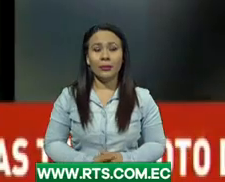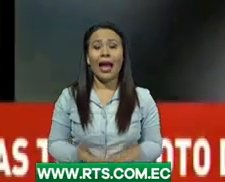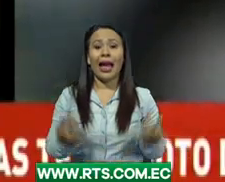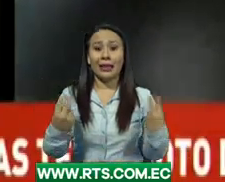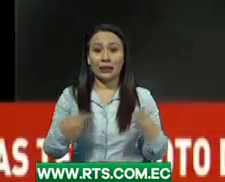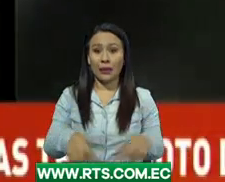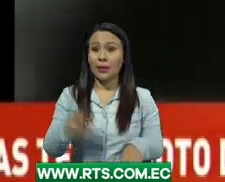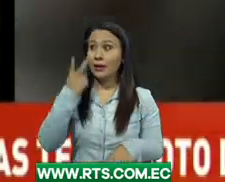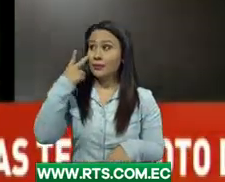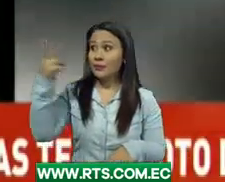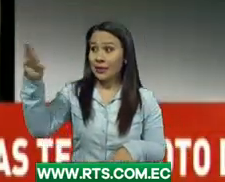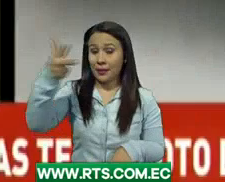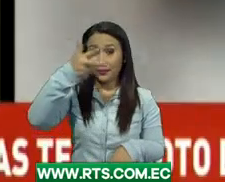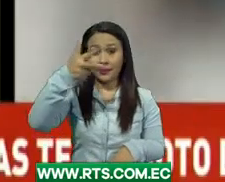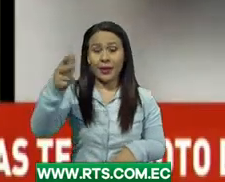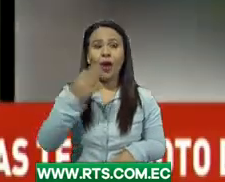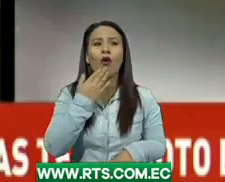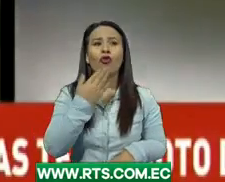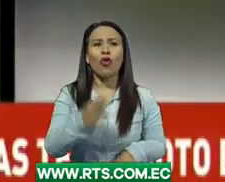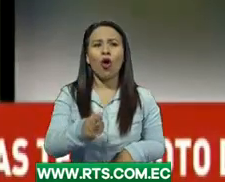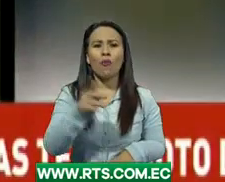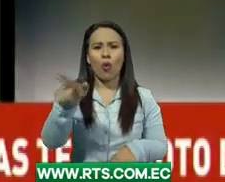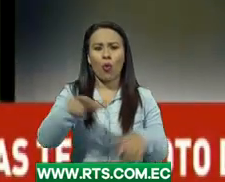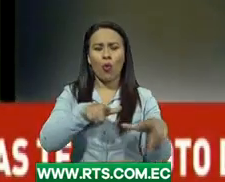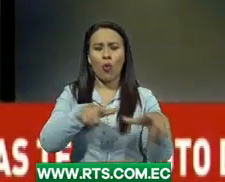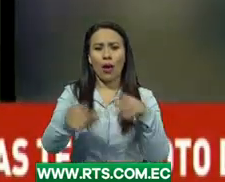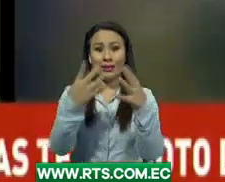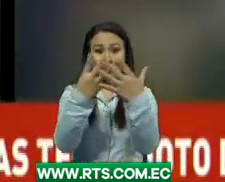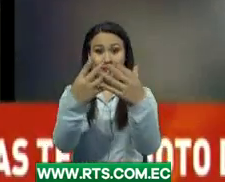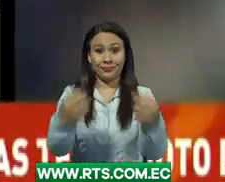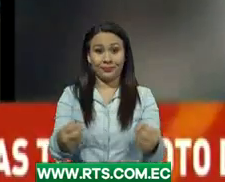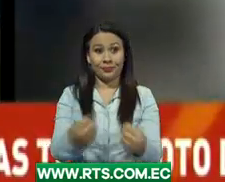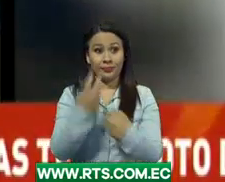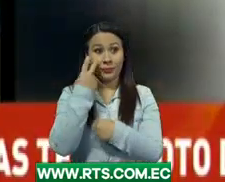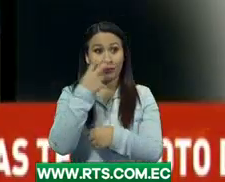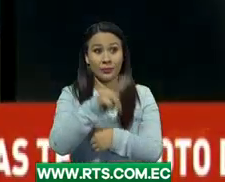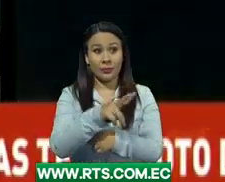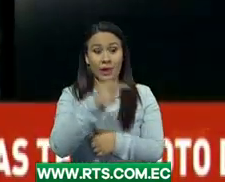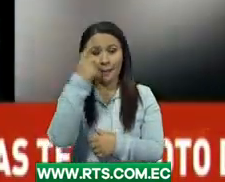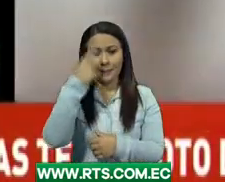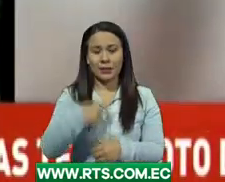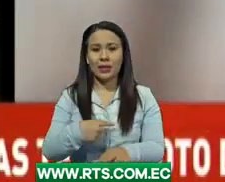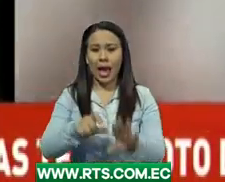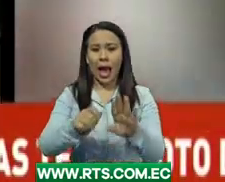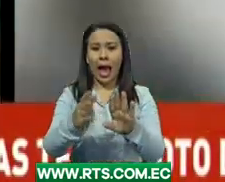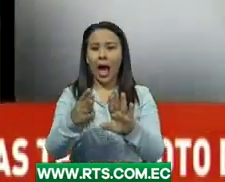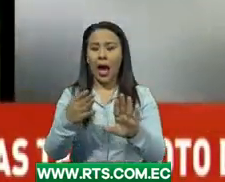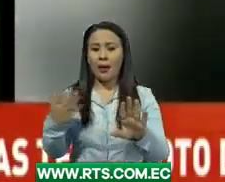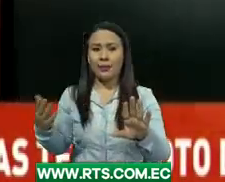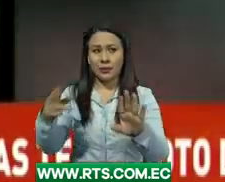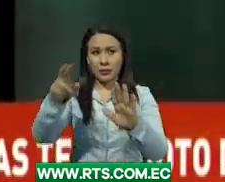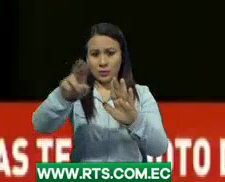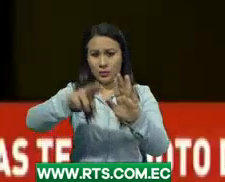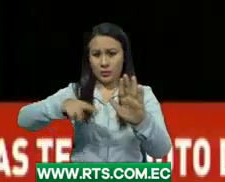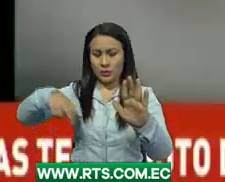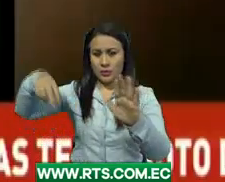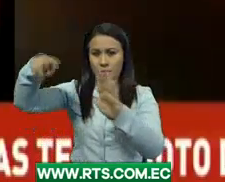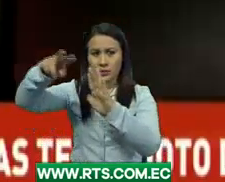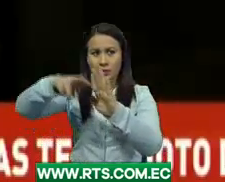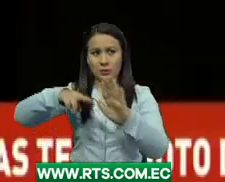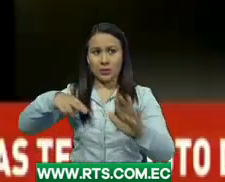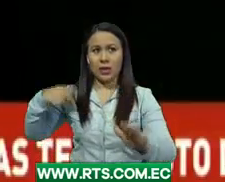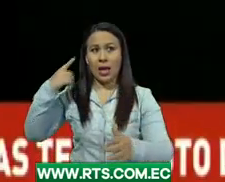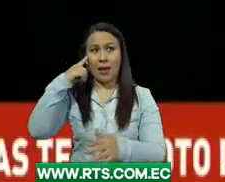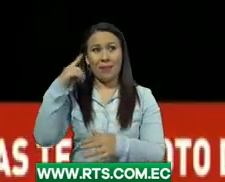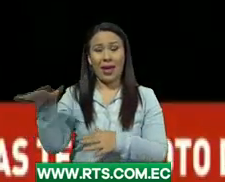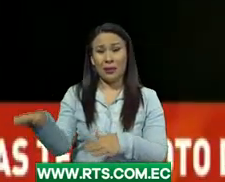Incluso en este video se aprecia cómo en uno de los centros de detenciones un comisario pide abrir las celdas para que los detenidos salgan